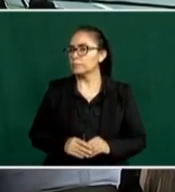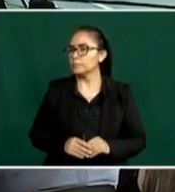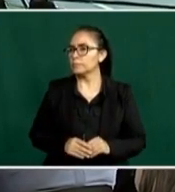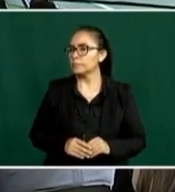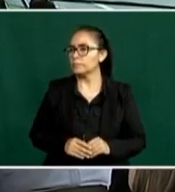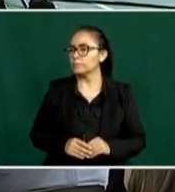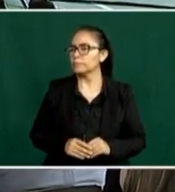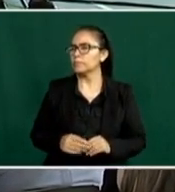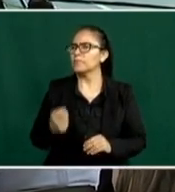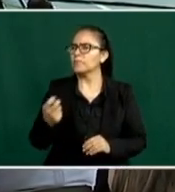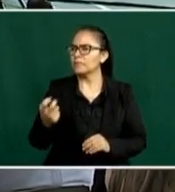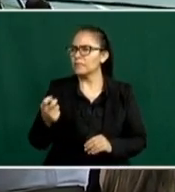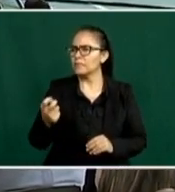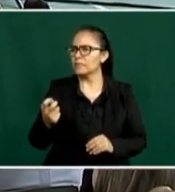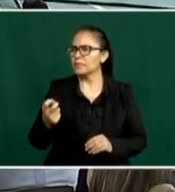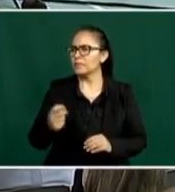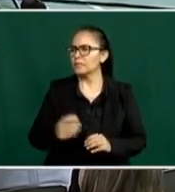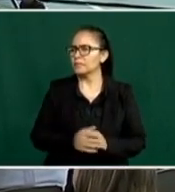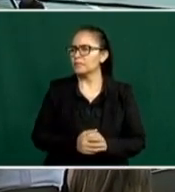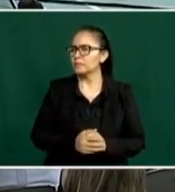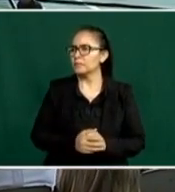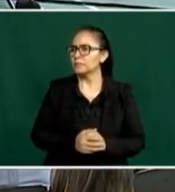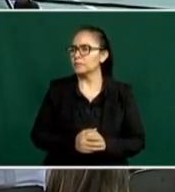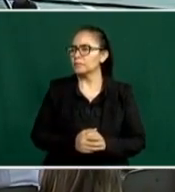y que eso se está logrando,